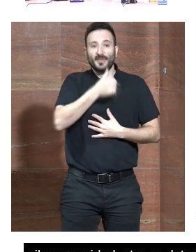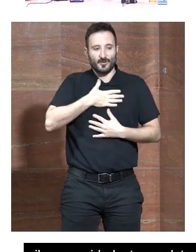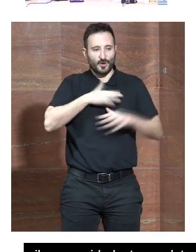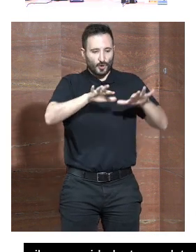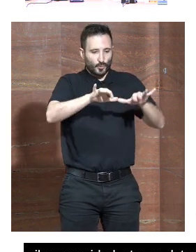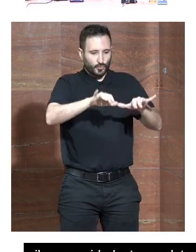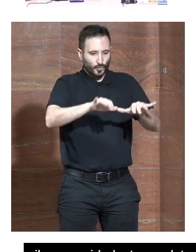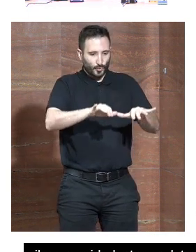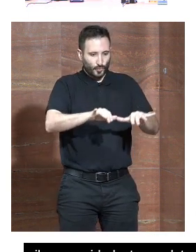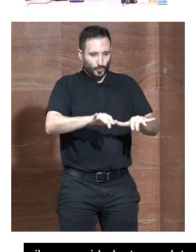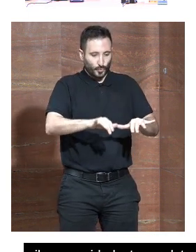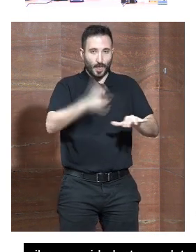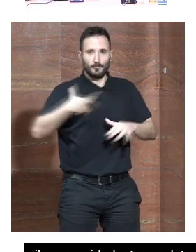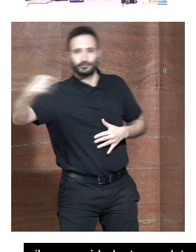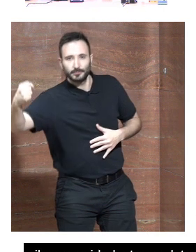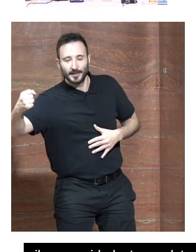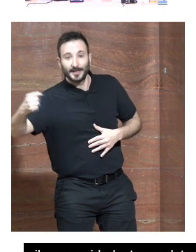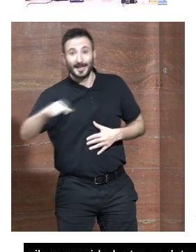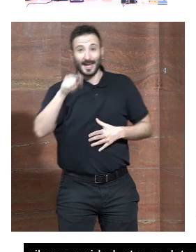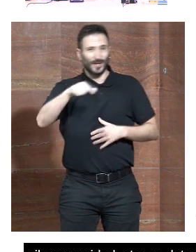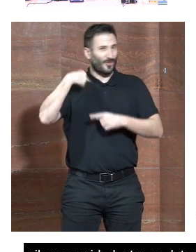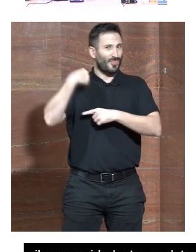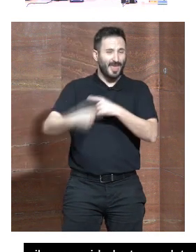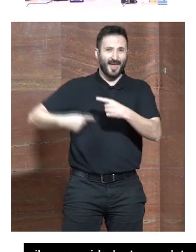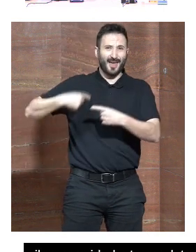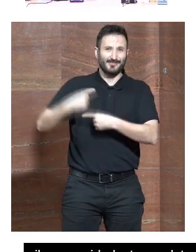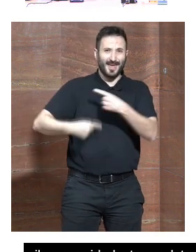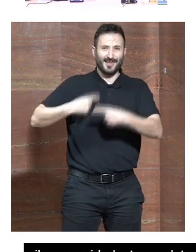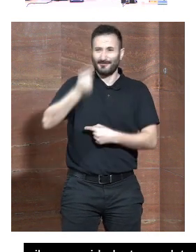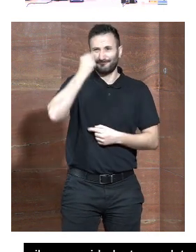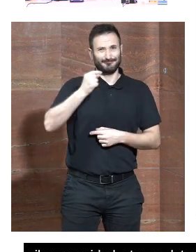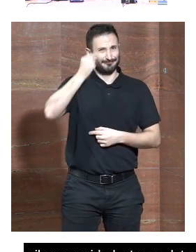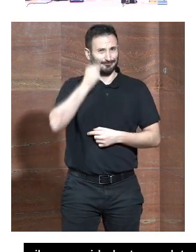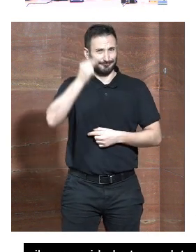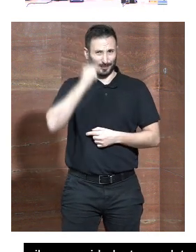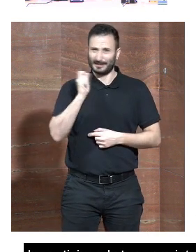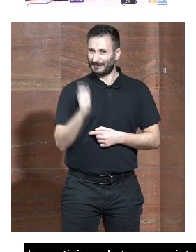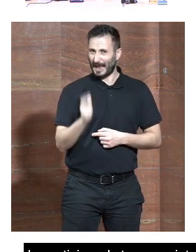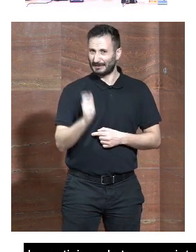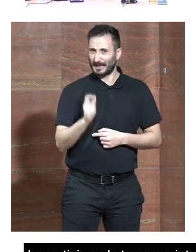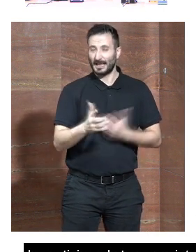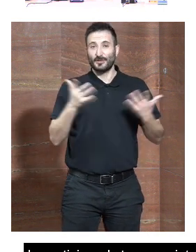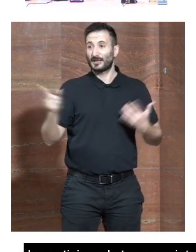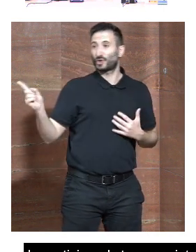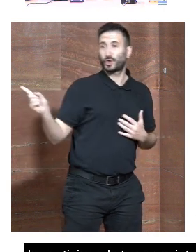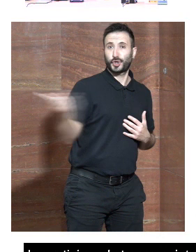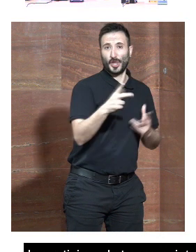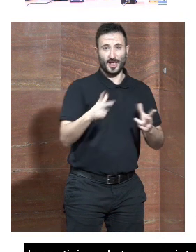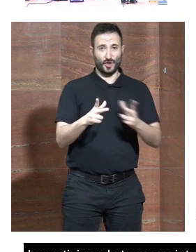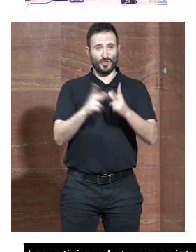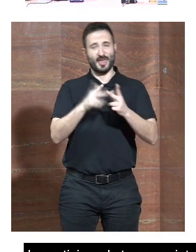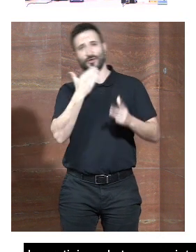que introduzcamos en un sitio, ¿no? Todo esto lo estamos escuchando todos los días, con lo cual yo creo que todos tenemos interiorizado